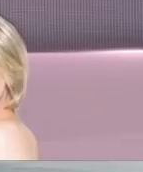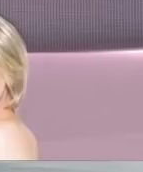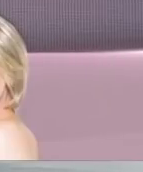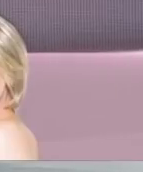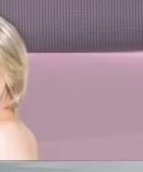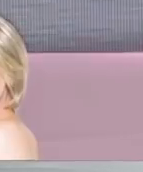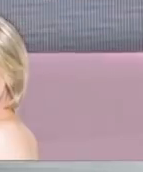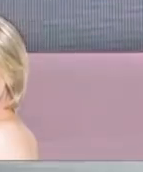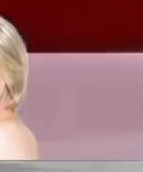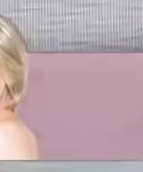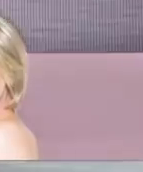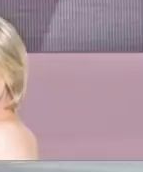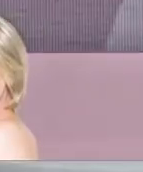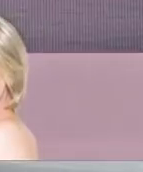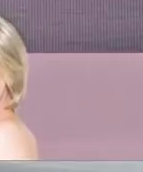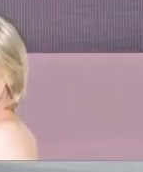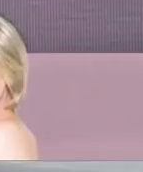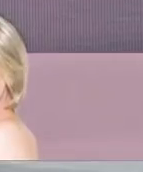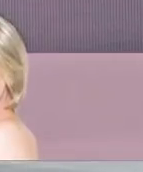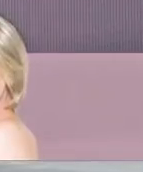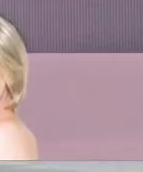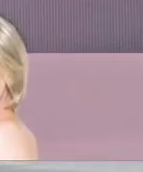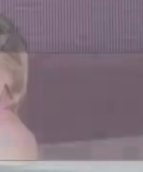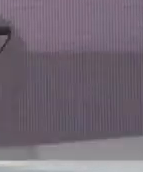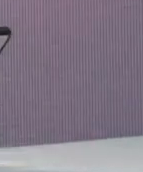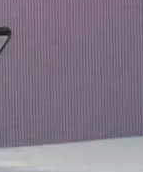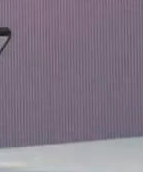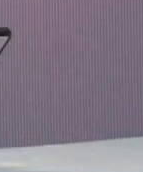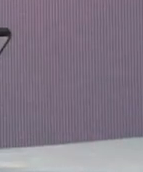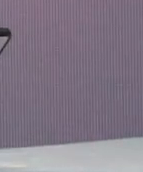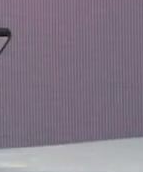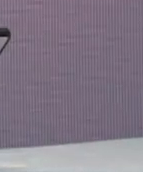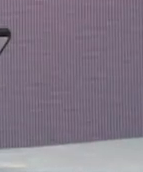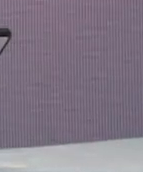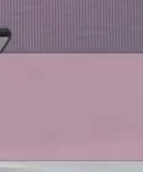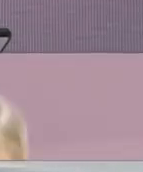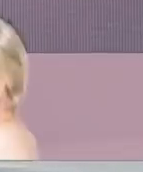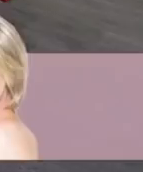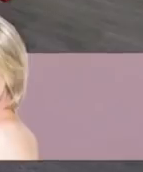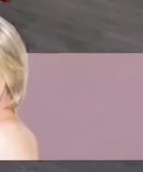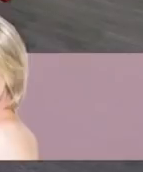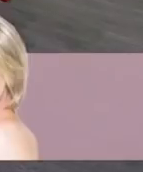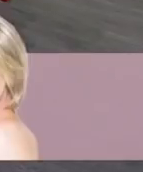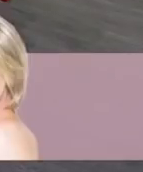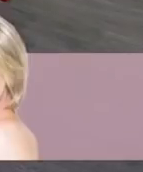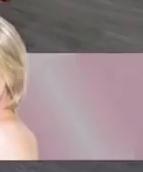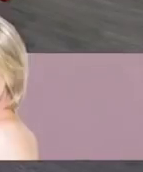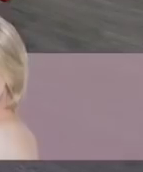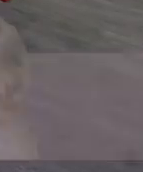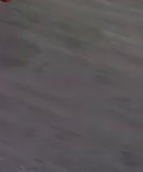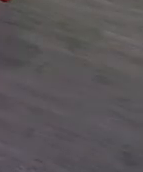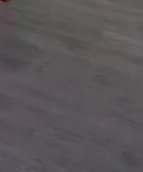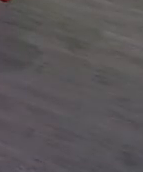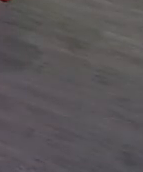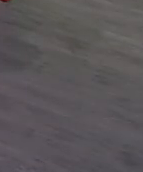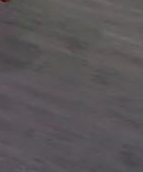tu cuerpo, cuando le aparece algo que no debería estar, ¿qué hace ahí? Oye, llegó el momento esperado por todos